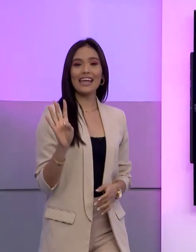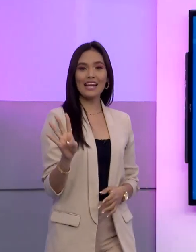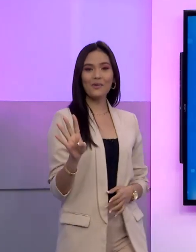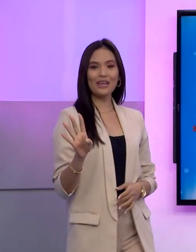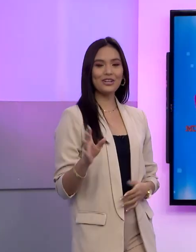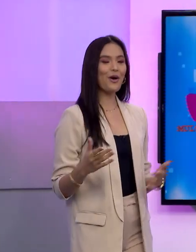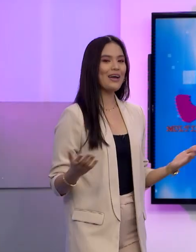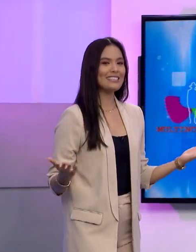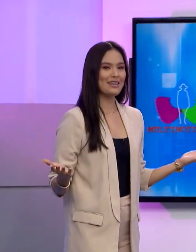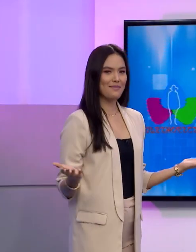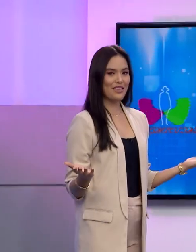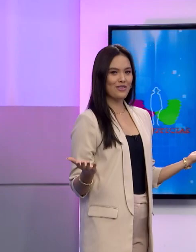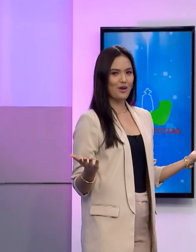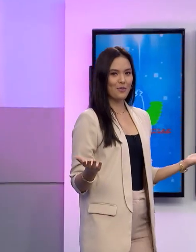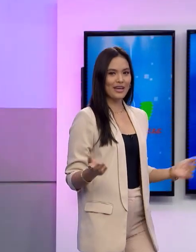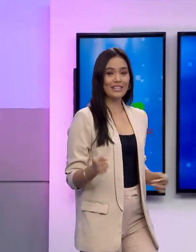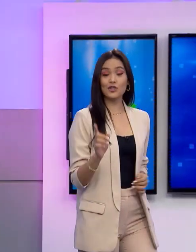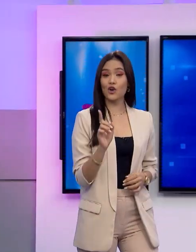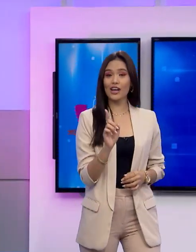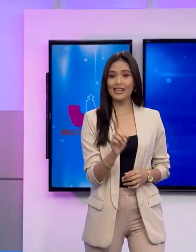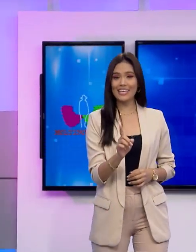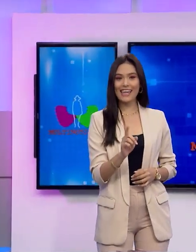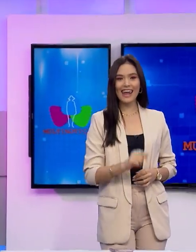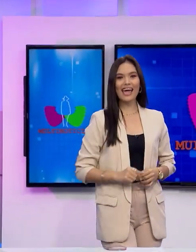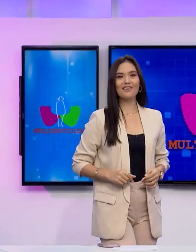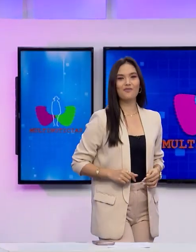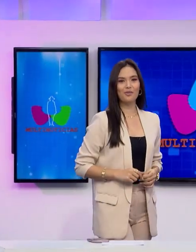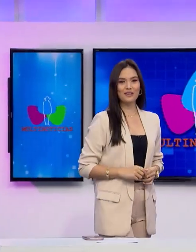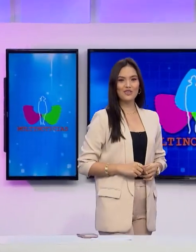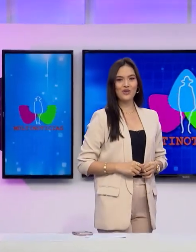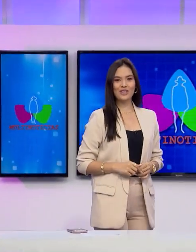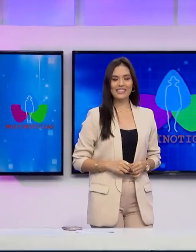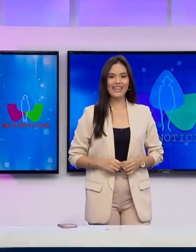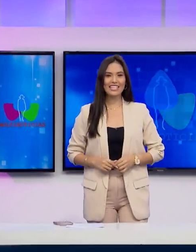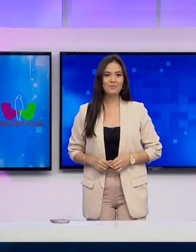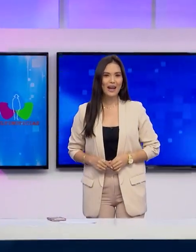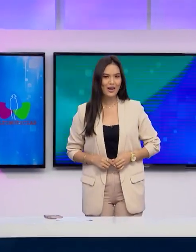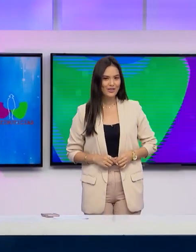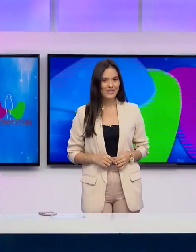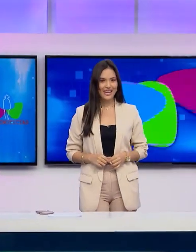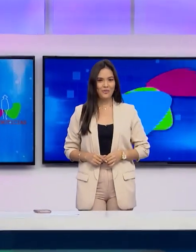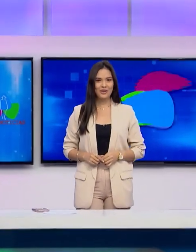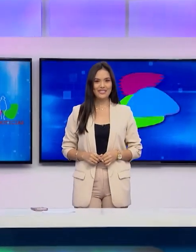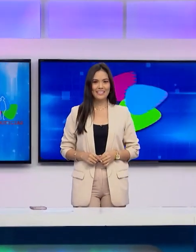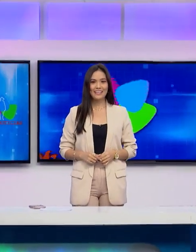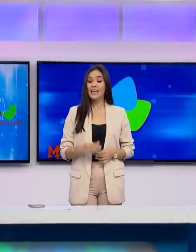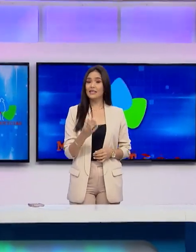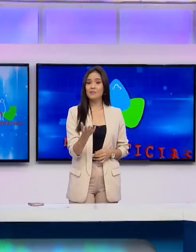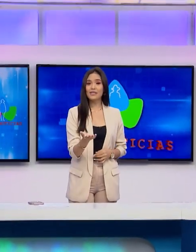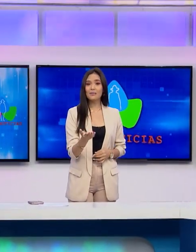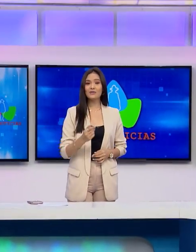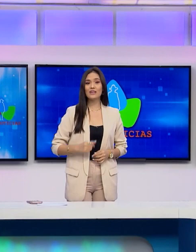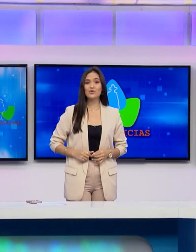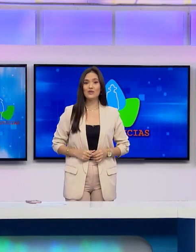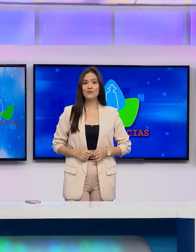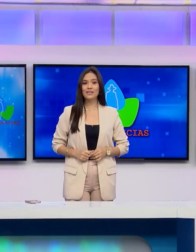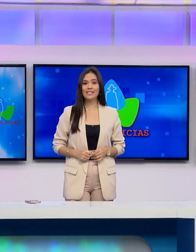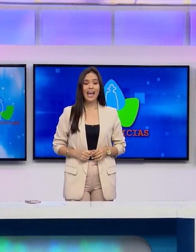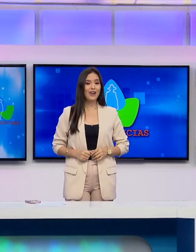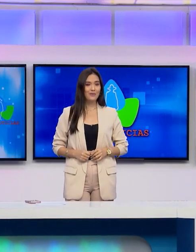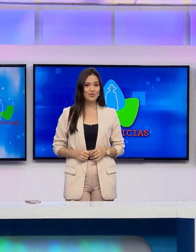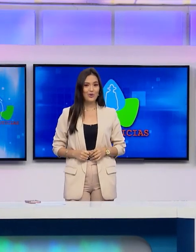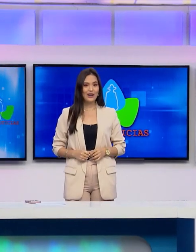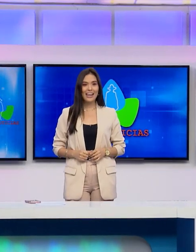Canal 4 es el medio de comunicación líder en información de interés para los nicaragüenses te invitamos a